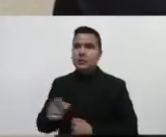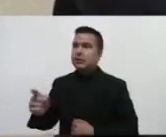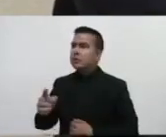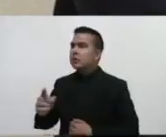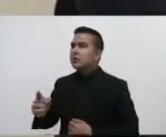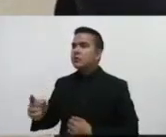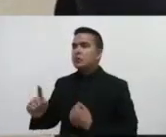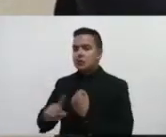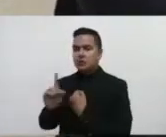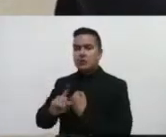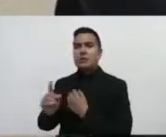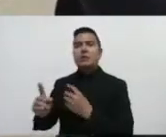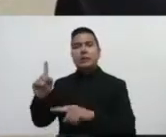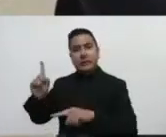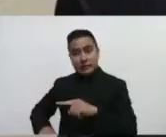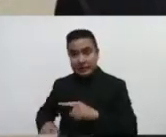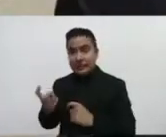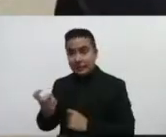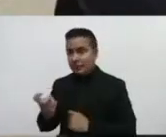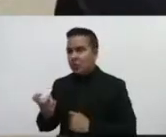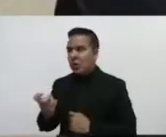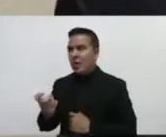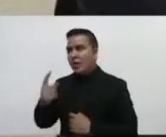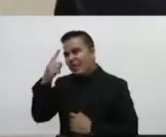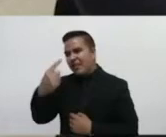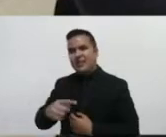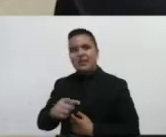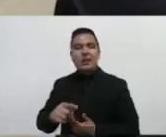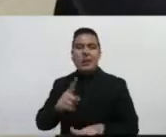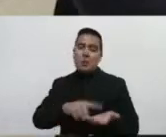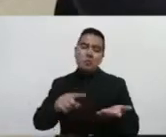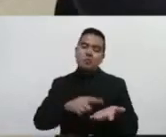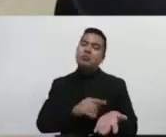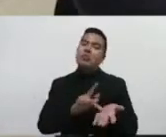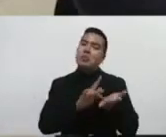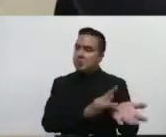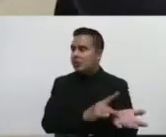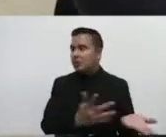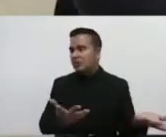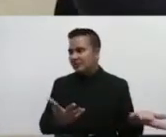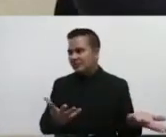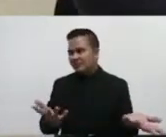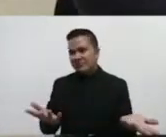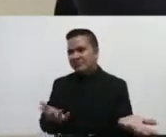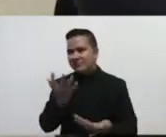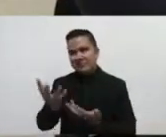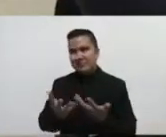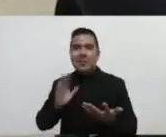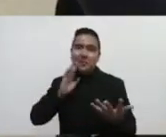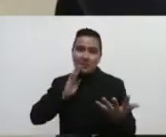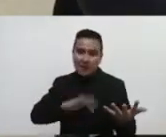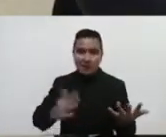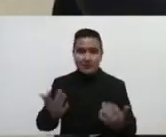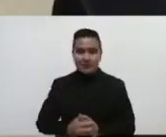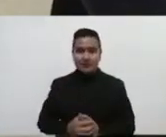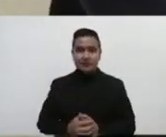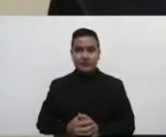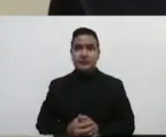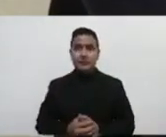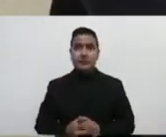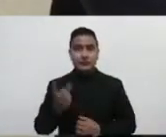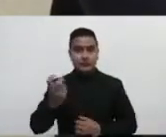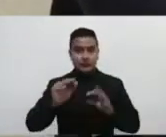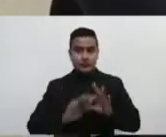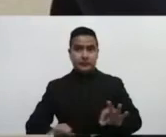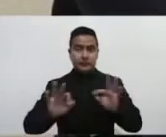que obviamente hay que atenderlo, pero se está utilizando no para buscar una solución, sino para buscar un partido, o sea, golpear un